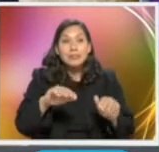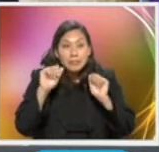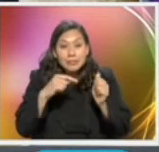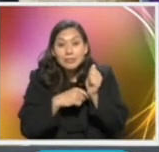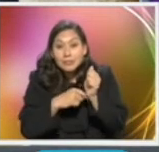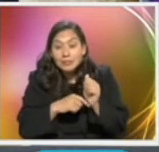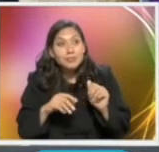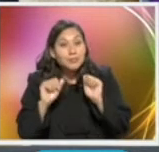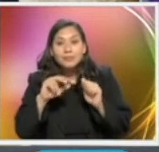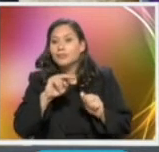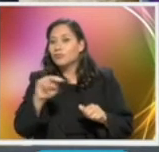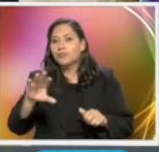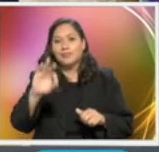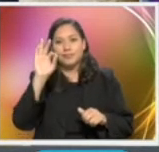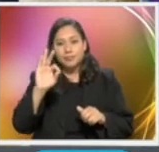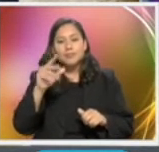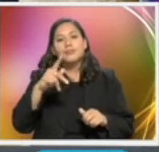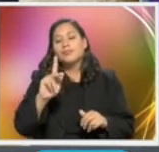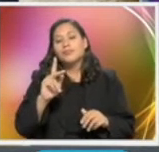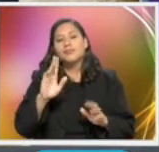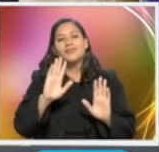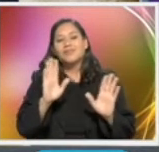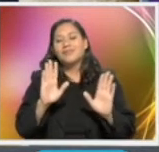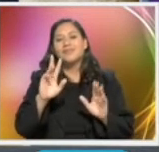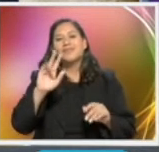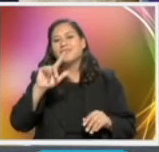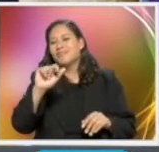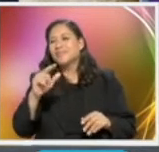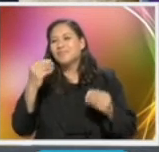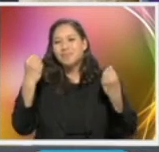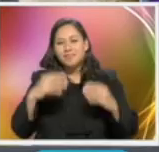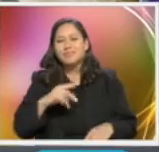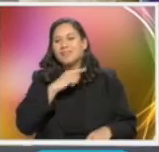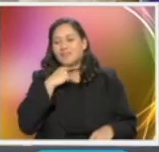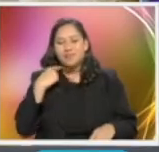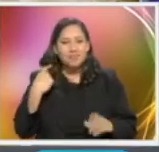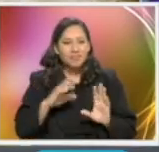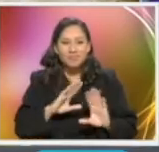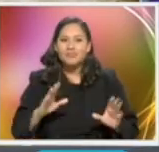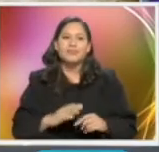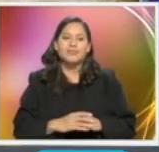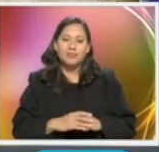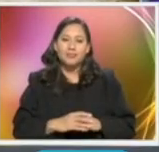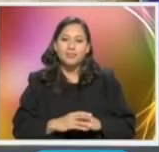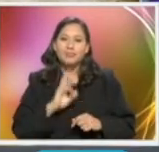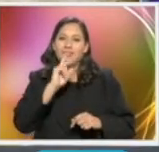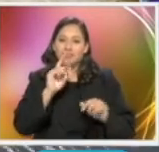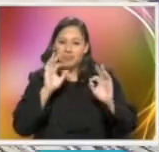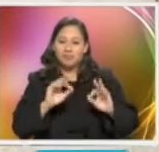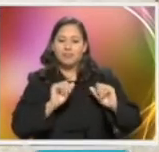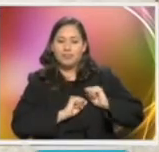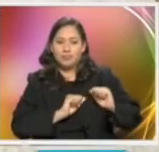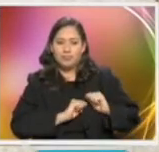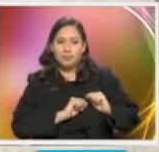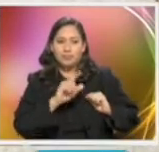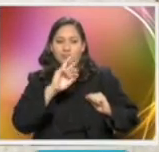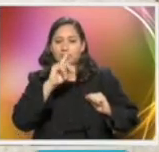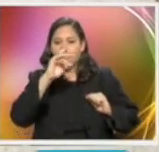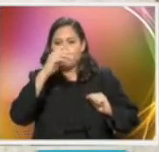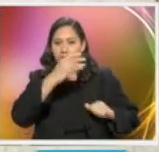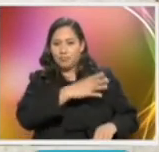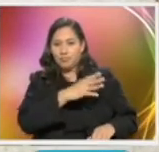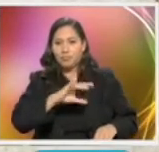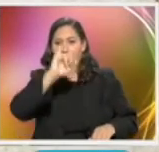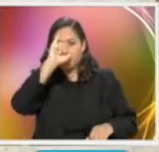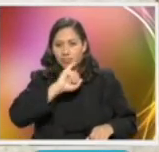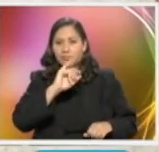encuentran, pero esa es etapa ya como oscura de Villa, derrotado. Yo creo que la mejor es la militar, donde es el general jefe de la División del